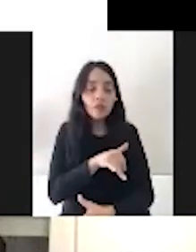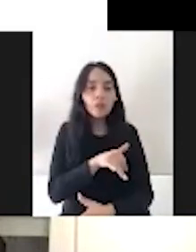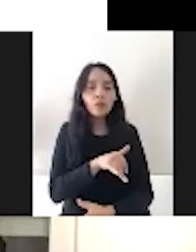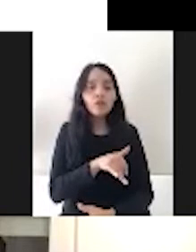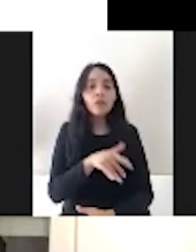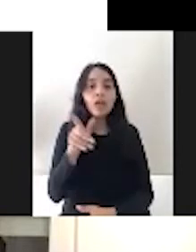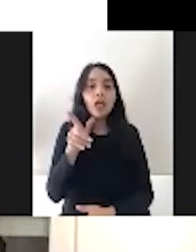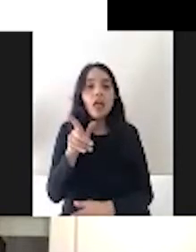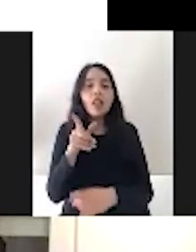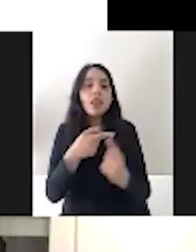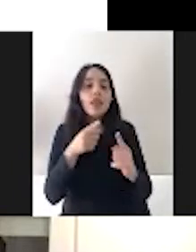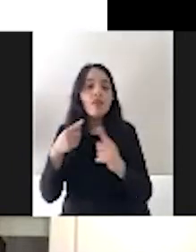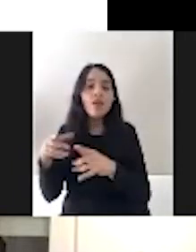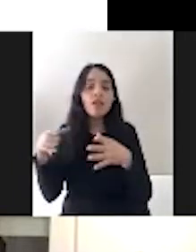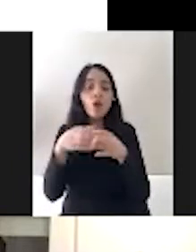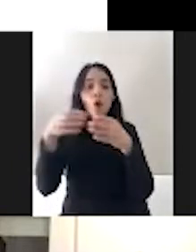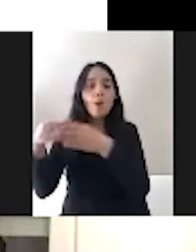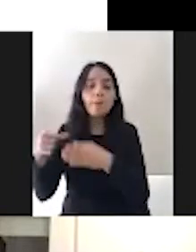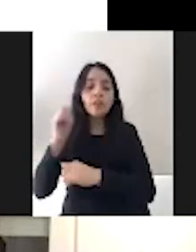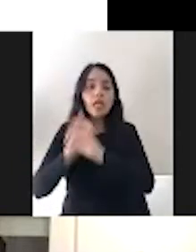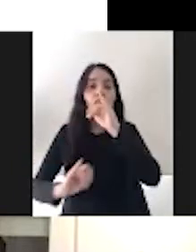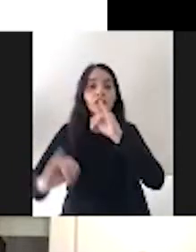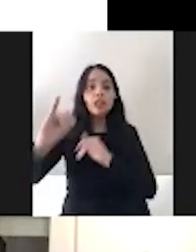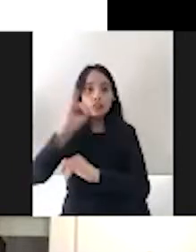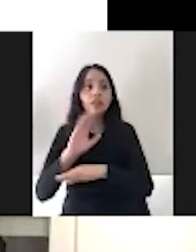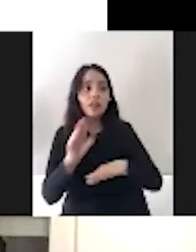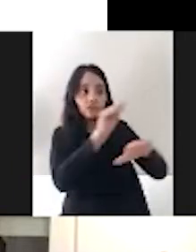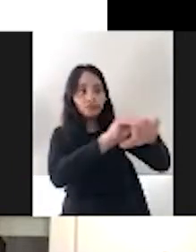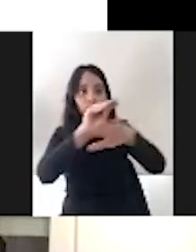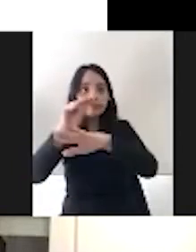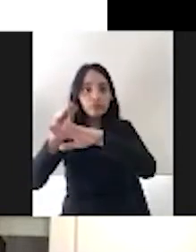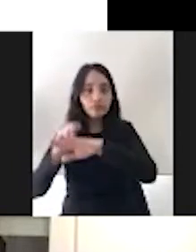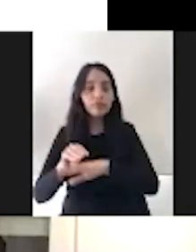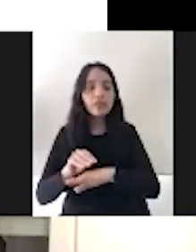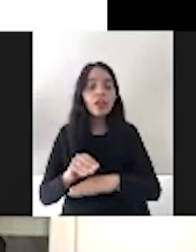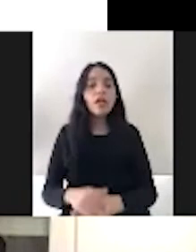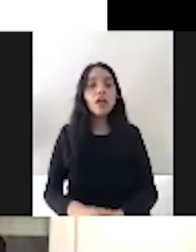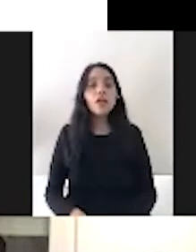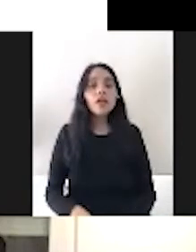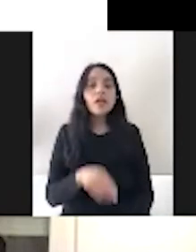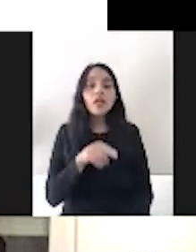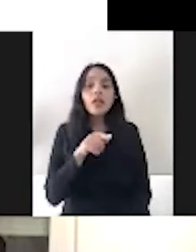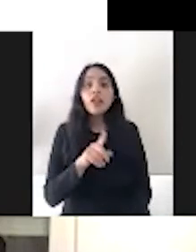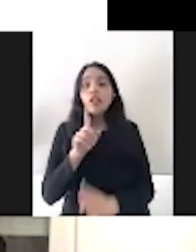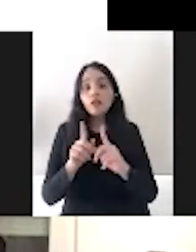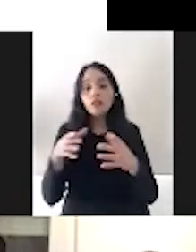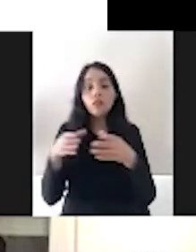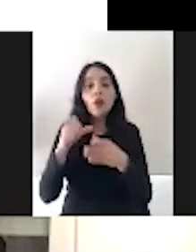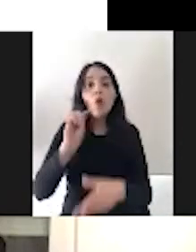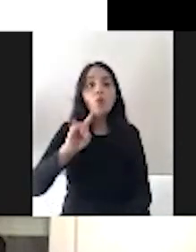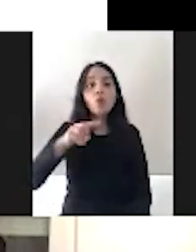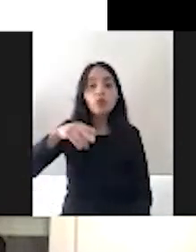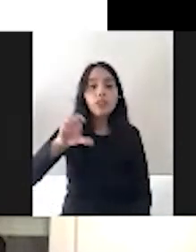organismos internacionales. En este sentido, varios organismos como la UNESCO, la